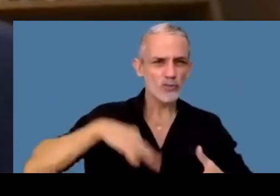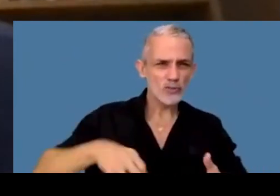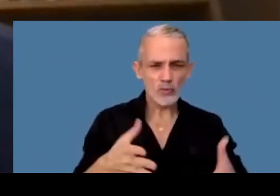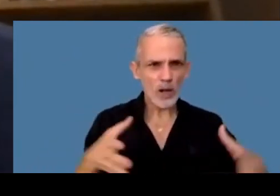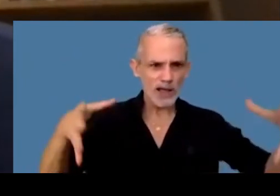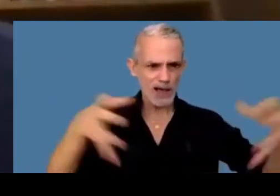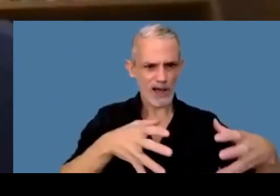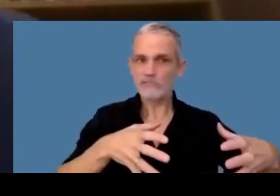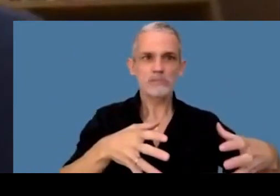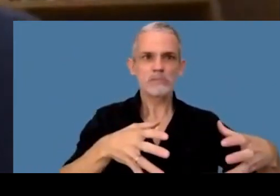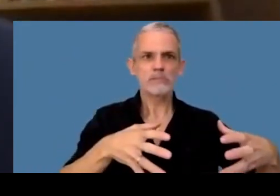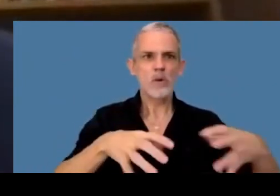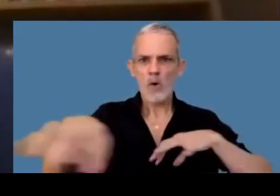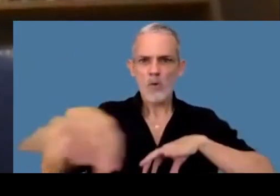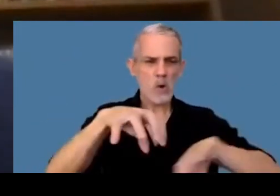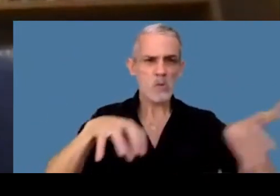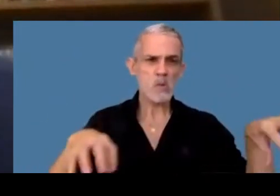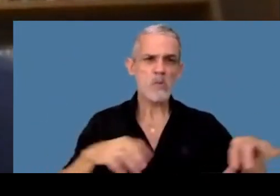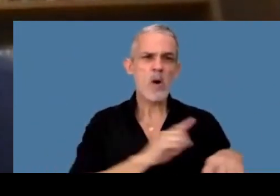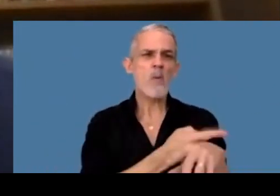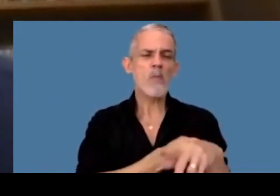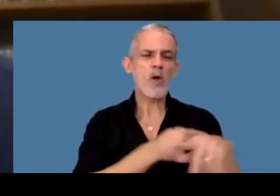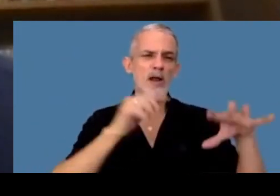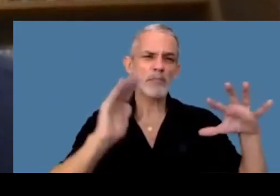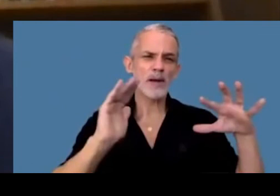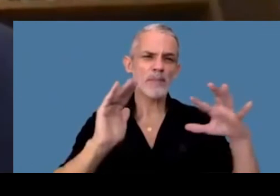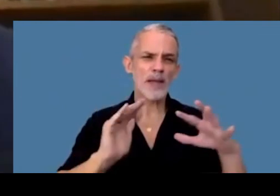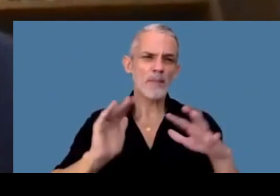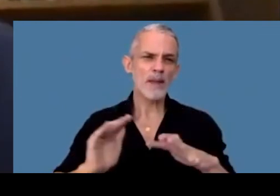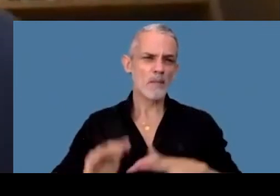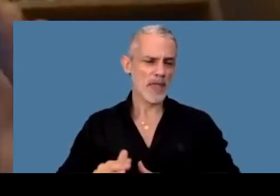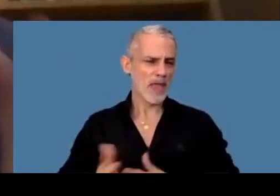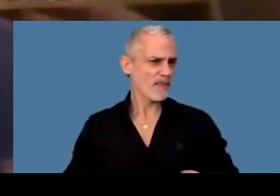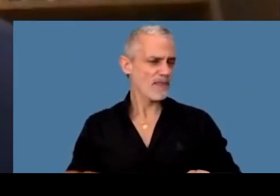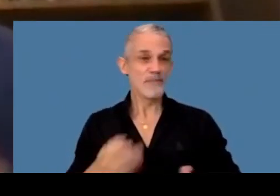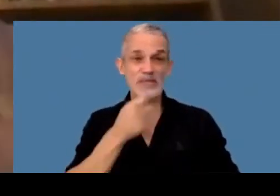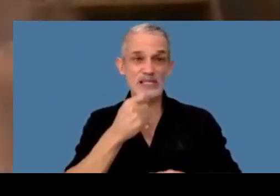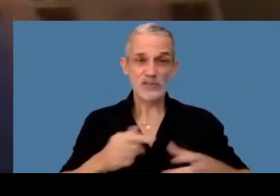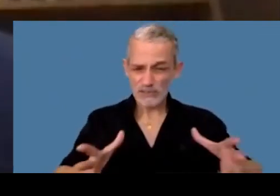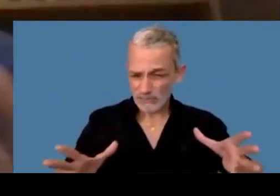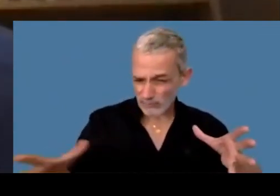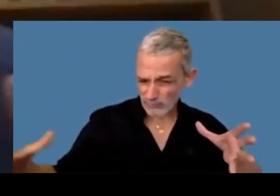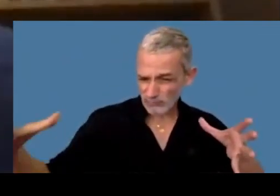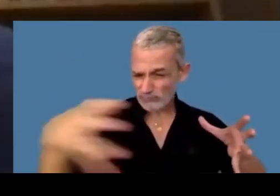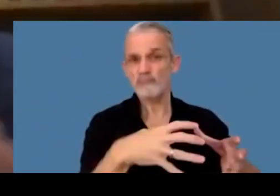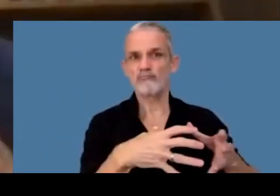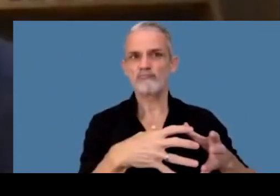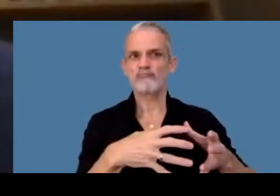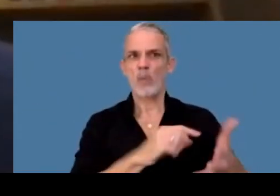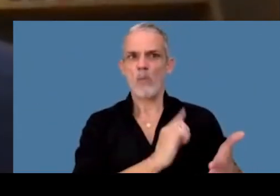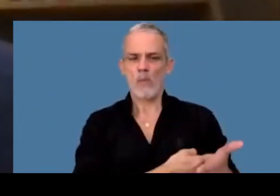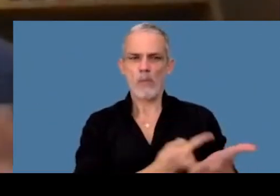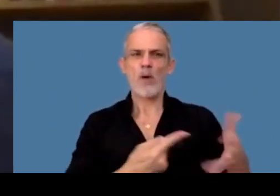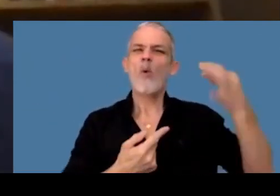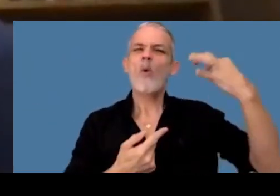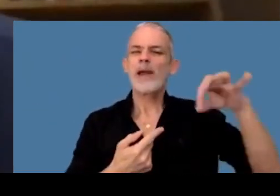bueno, sos más débil. Si te concentras, a ver, la concentración y la unicidad tampoco hacen